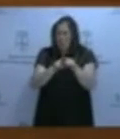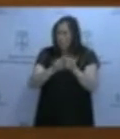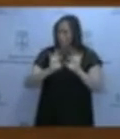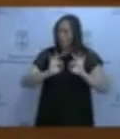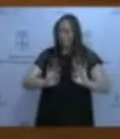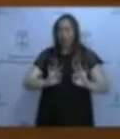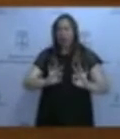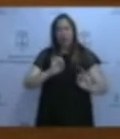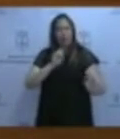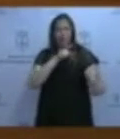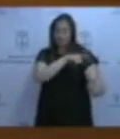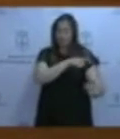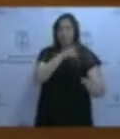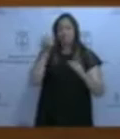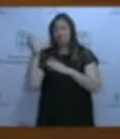a la que están planteando.